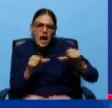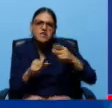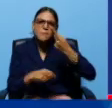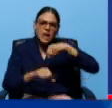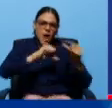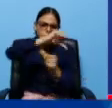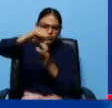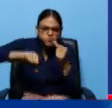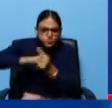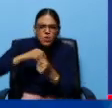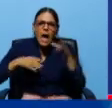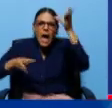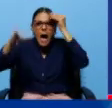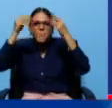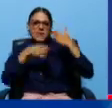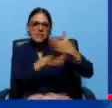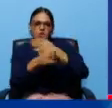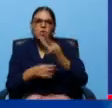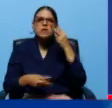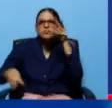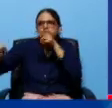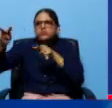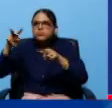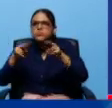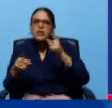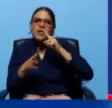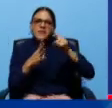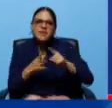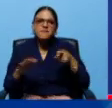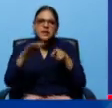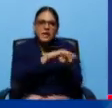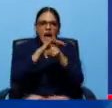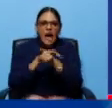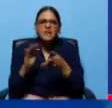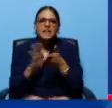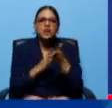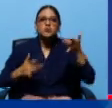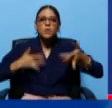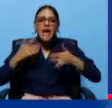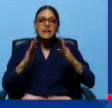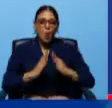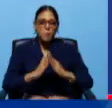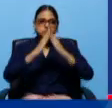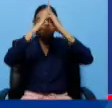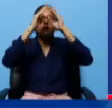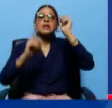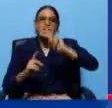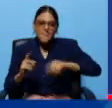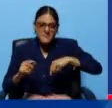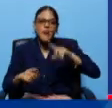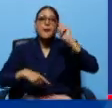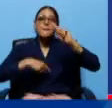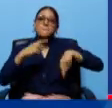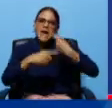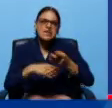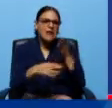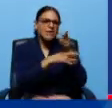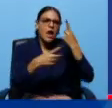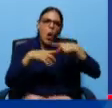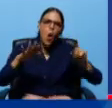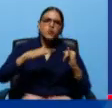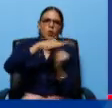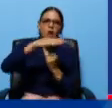nosotros. En este momento están haciendo el recorrido por la Agencia Bolivariana de Actividades Espaciales. Mañana van a estar en el IBI con nosotros. El